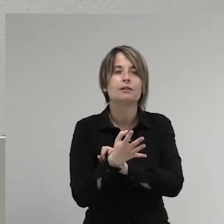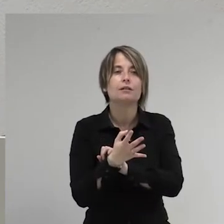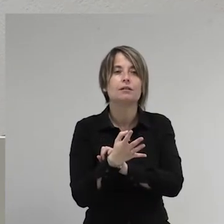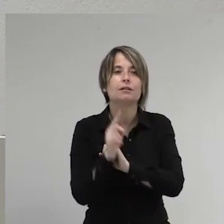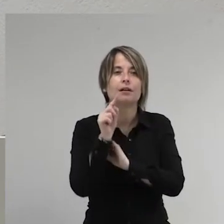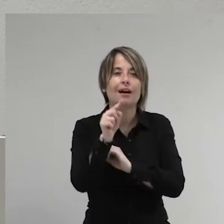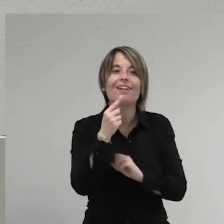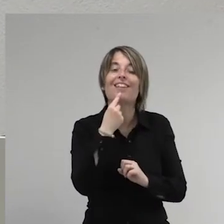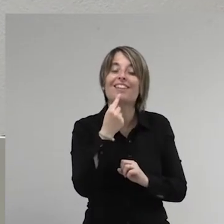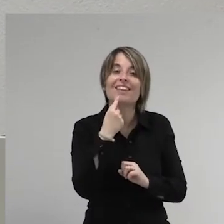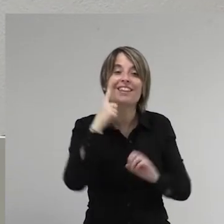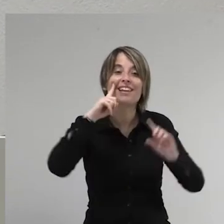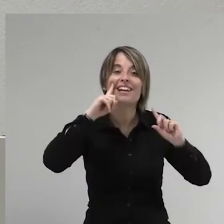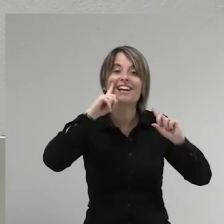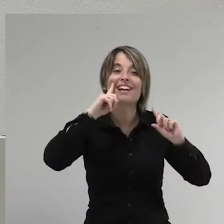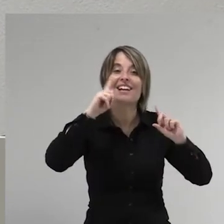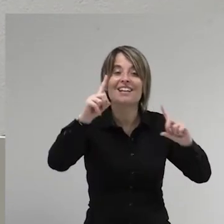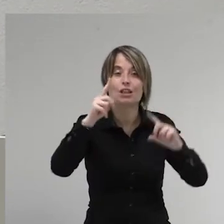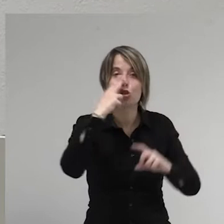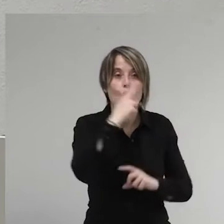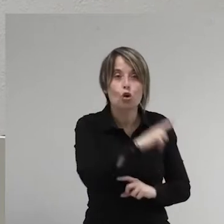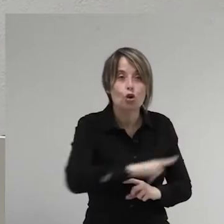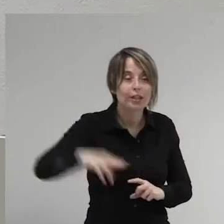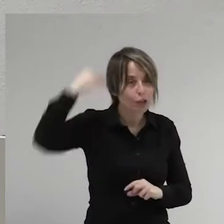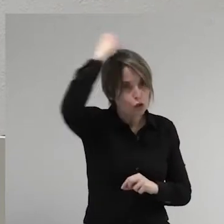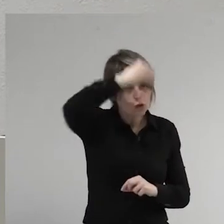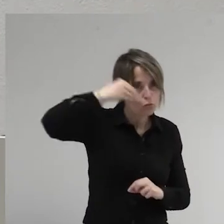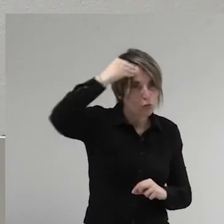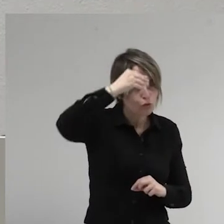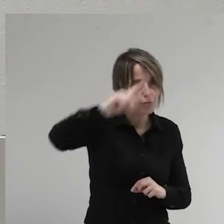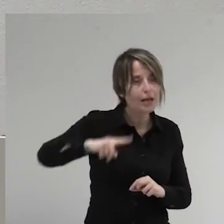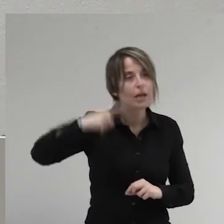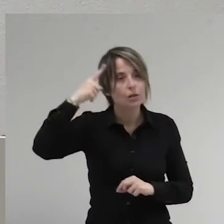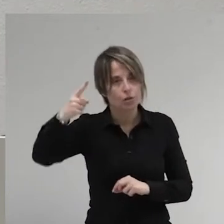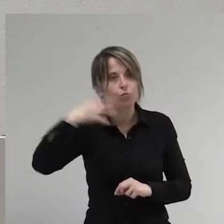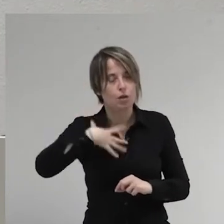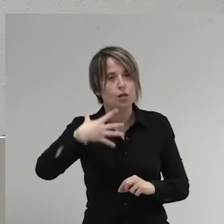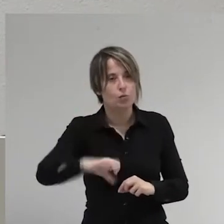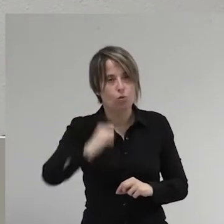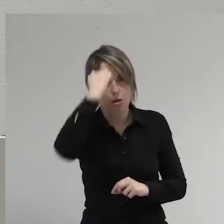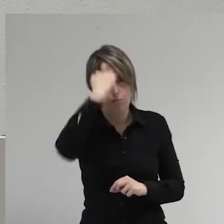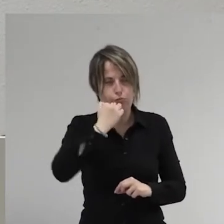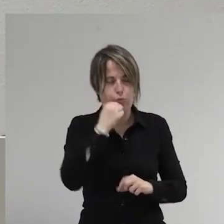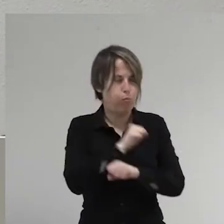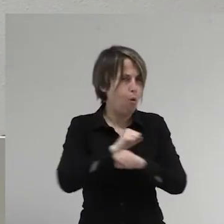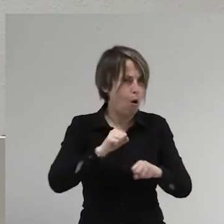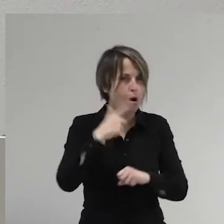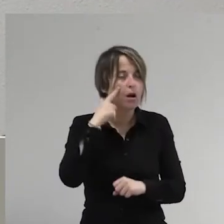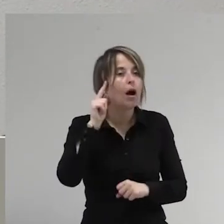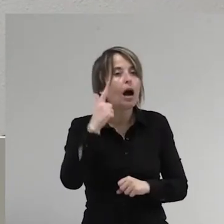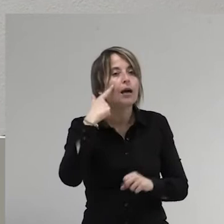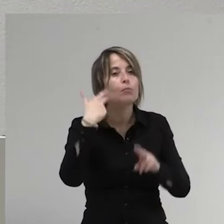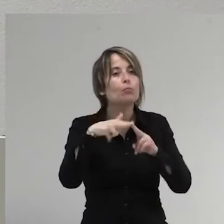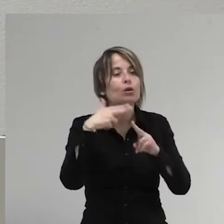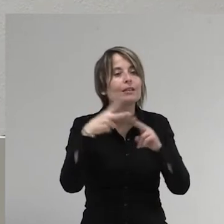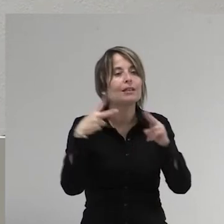porque dicen que hay riesgo de que los niños musulmanes se conviertan en potenciales terroristas, ¿no? Entonces, vamos a ver qué son estas